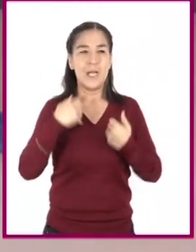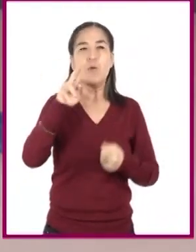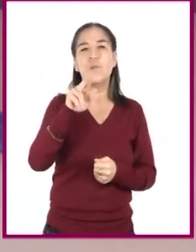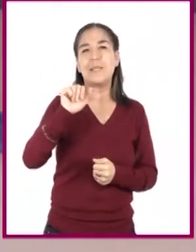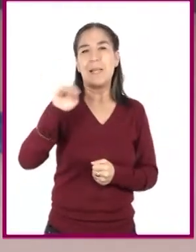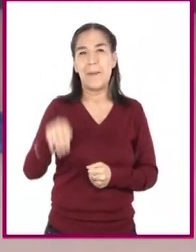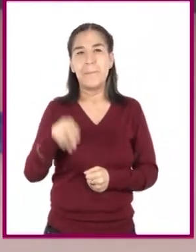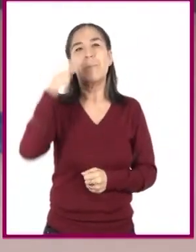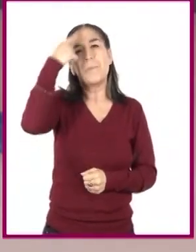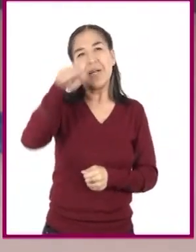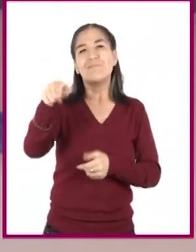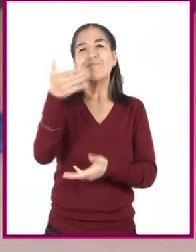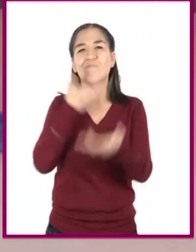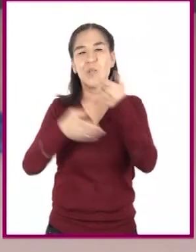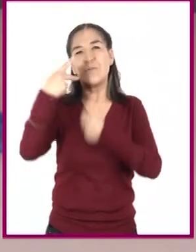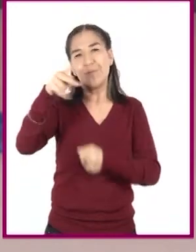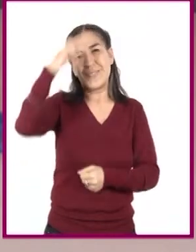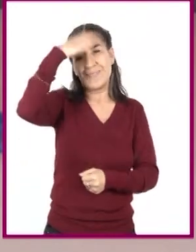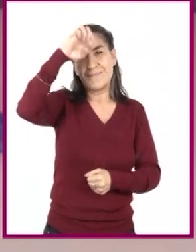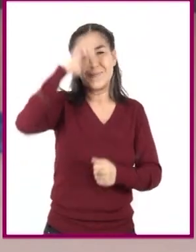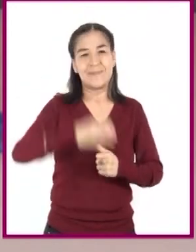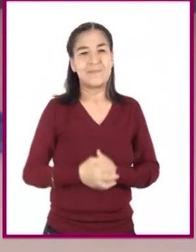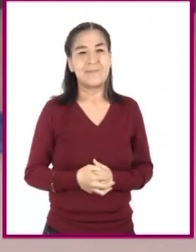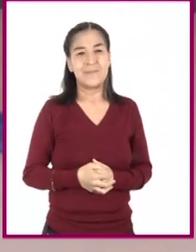UNAM por habernos compartido su experiencia.